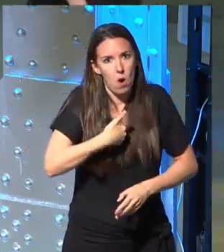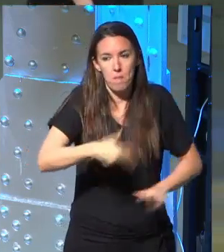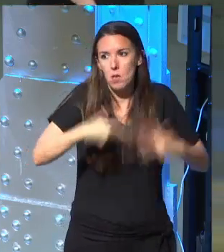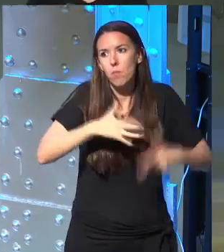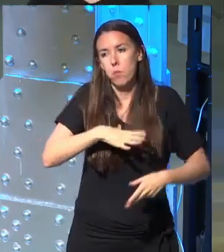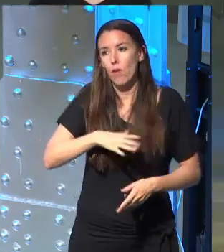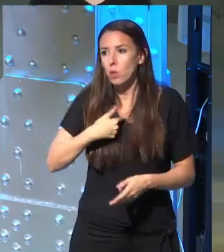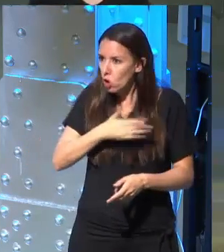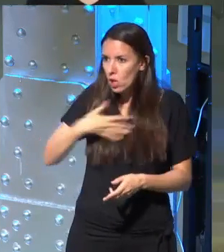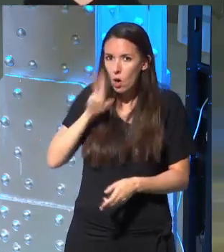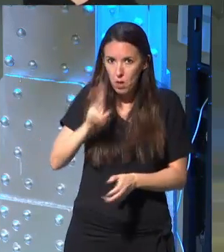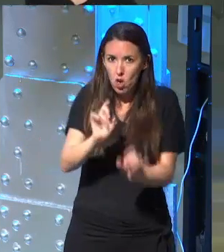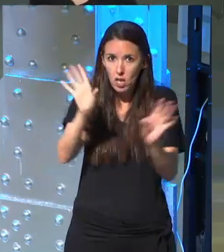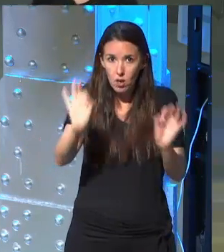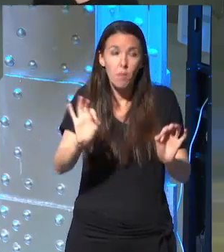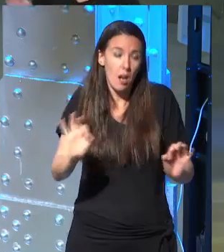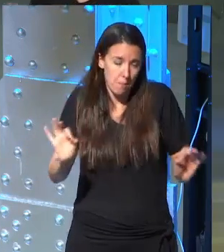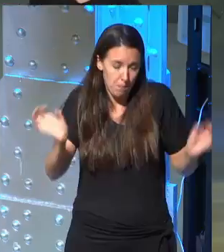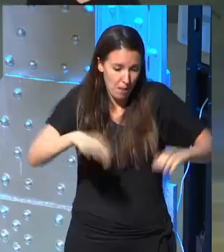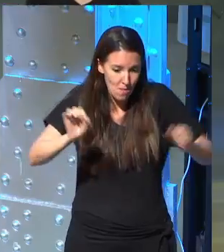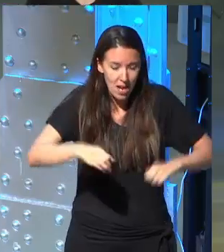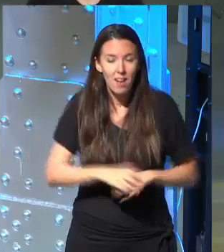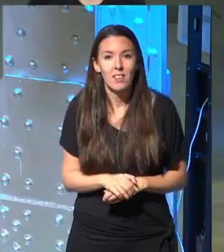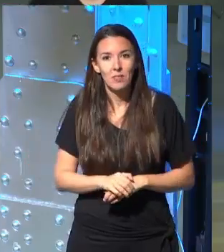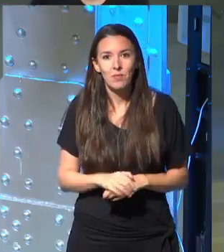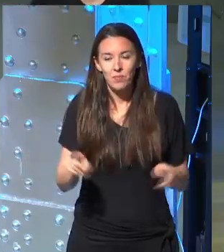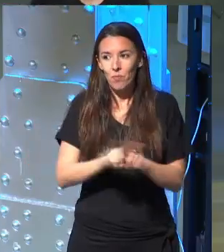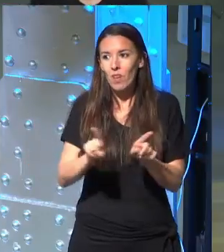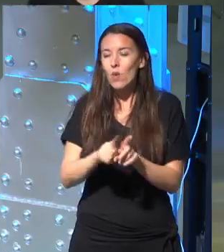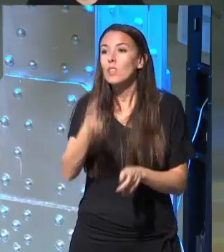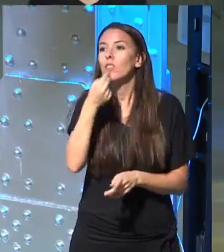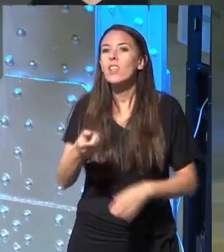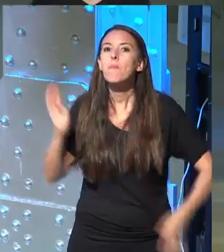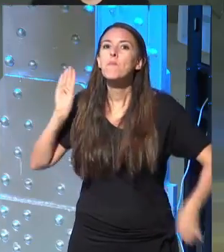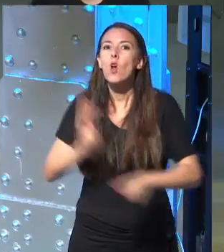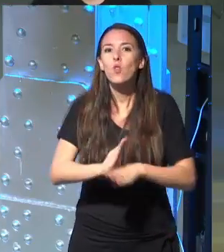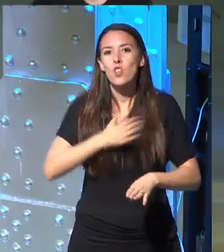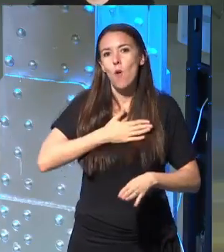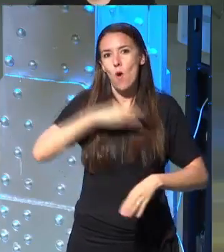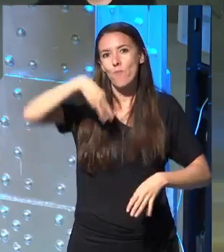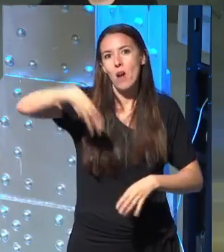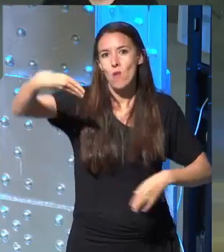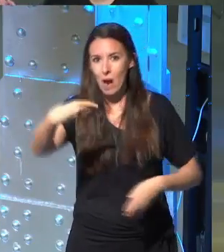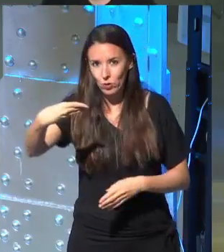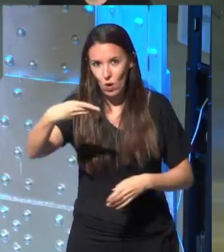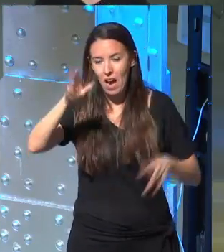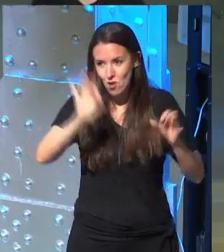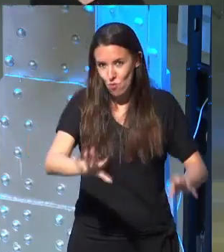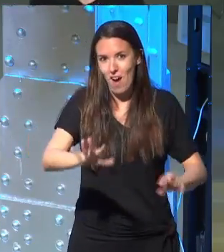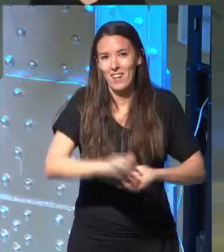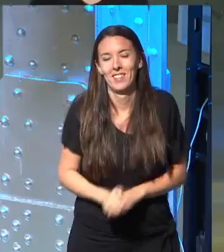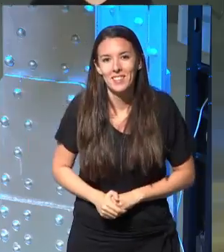favor, etiquétame, quiero leerlo, claro que sí. Vale. Pon que está producido por Manuel Bartual. Siempre viene. Con la autorización de Manuel